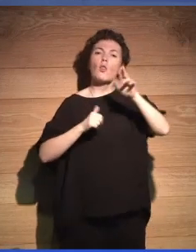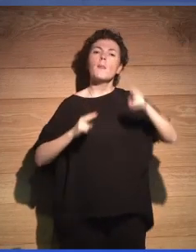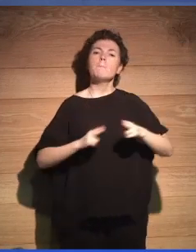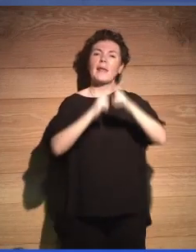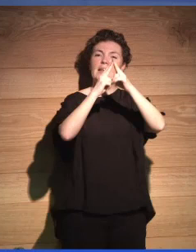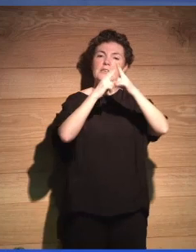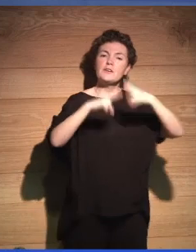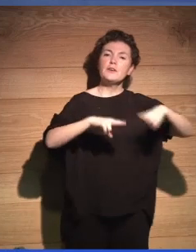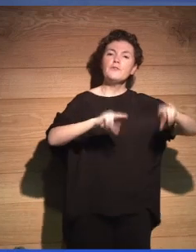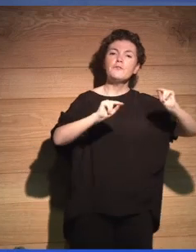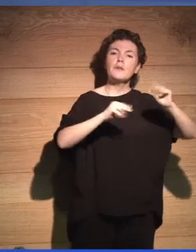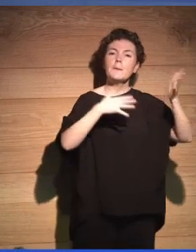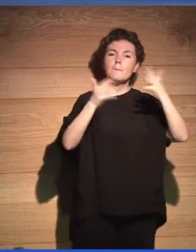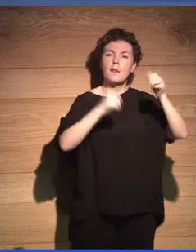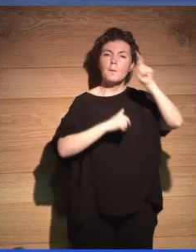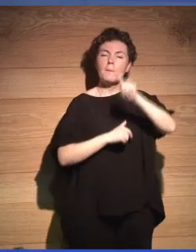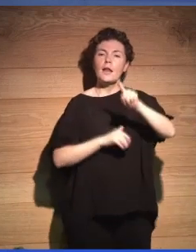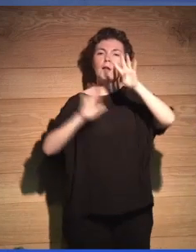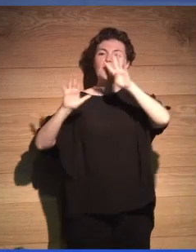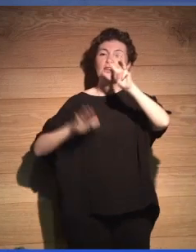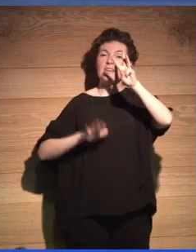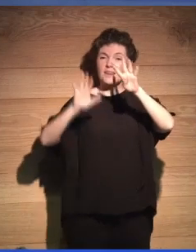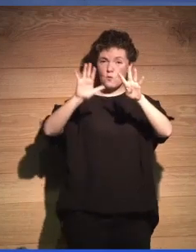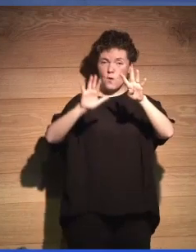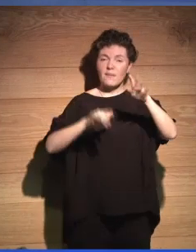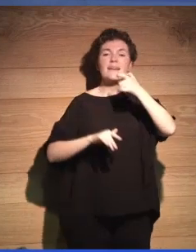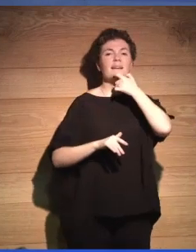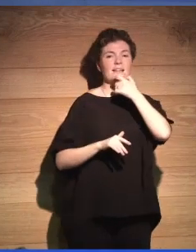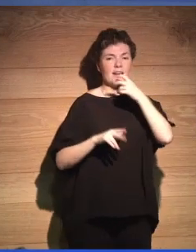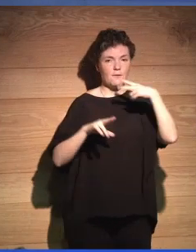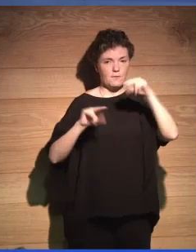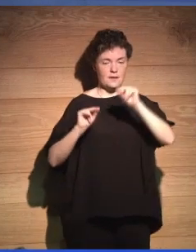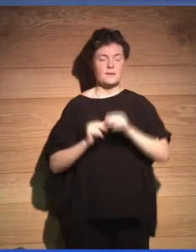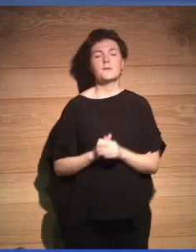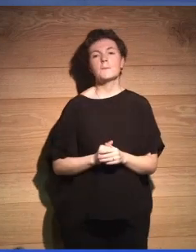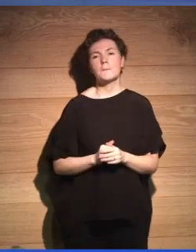y la terminó en marzo de 1939 en Inglaterra.